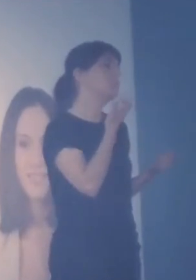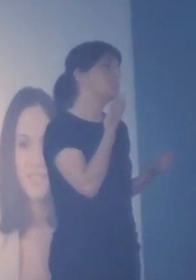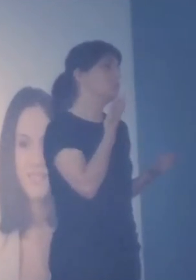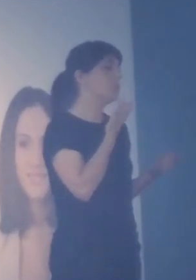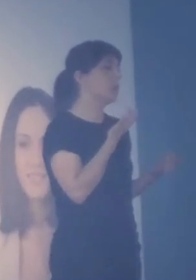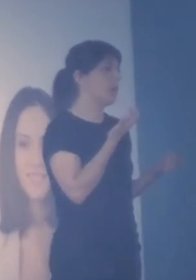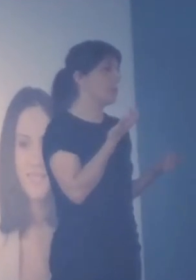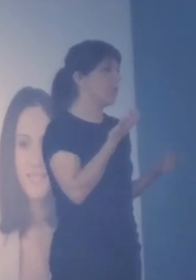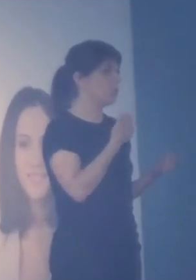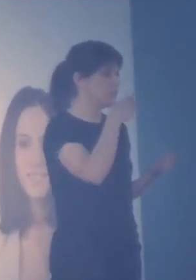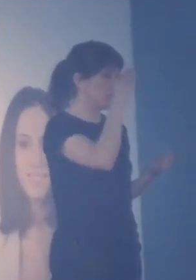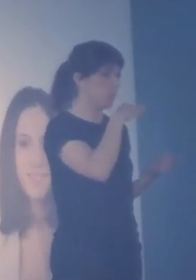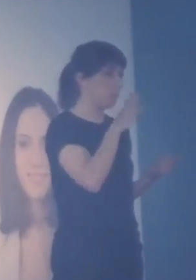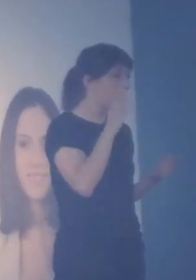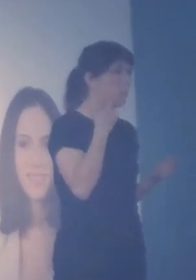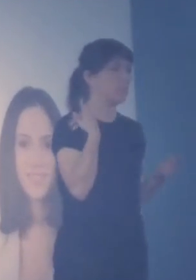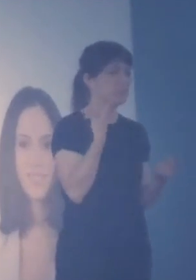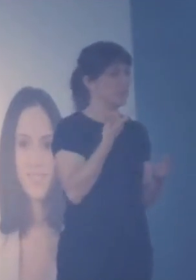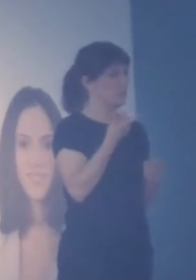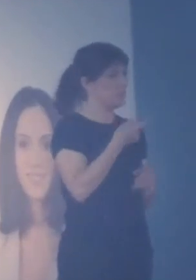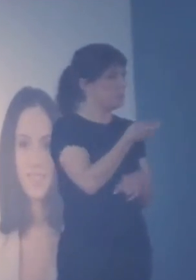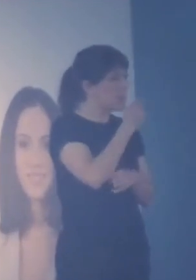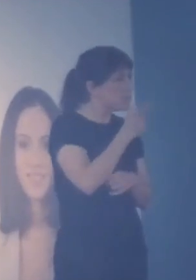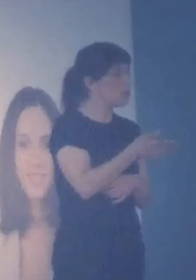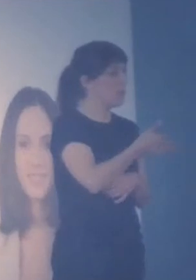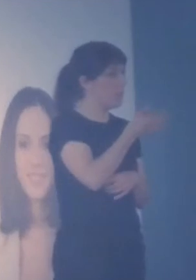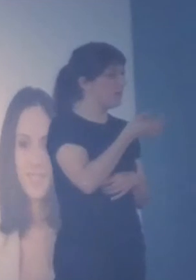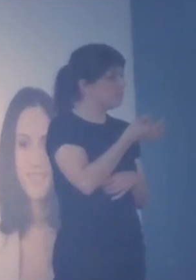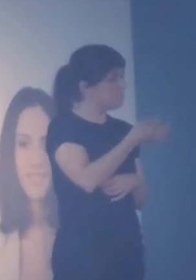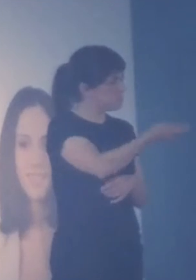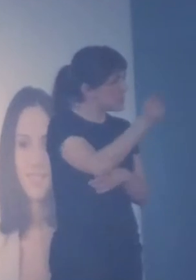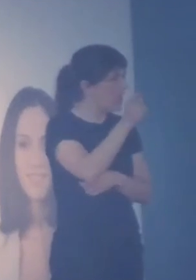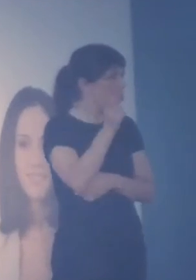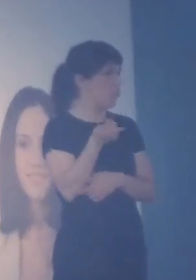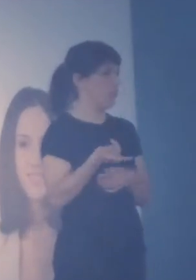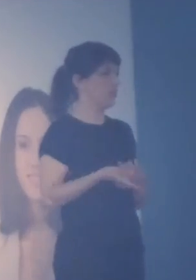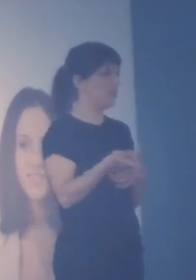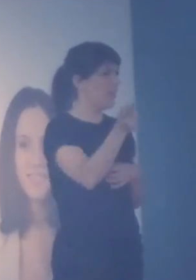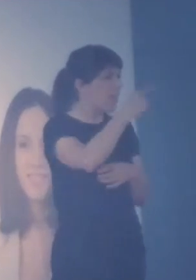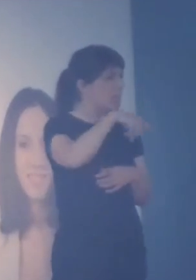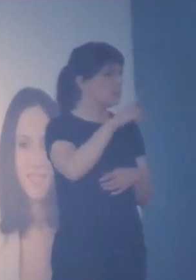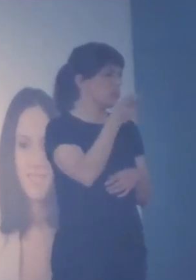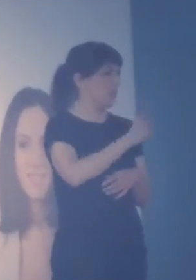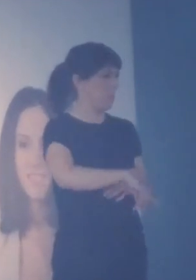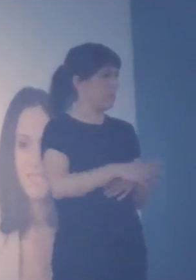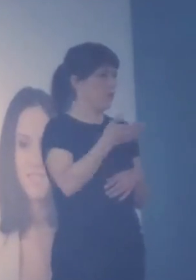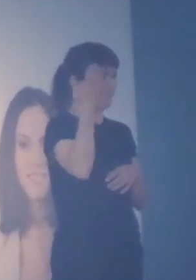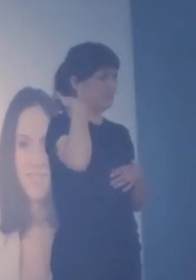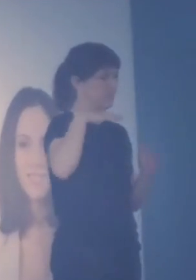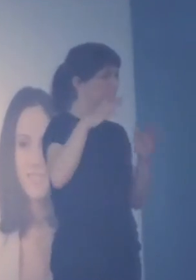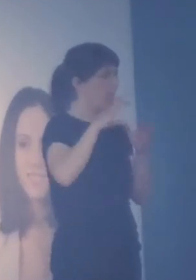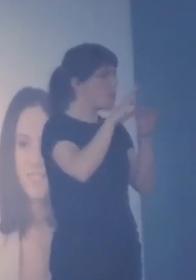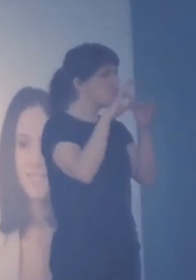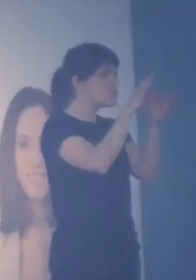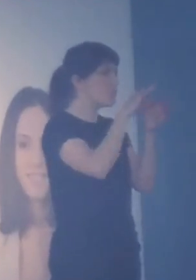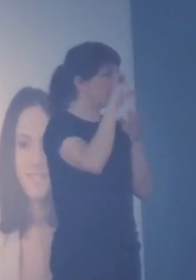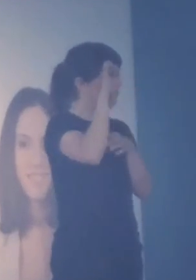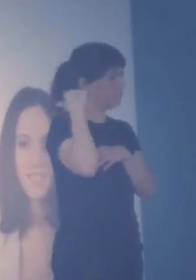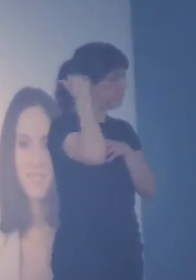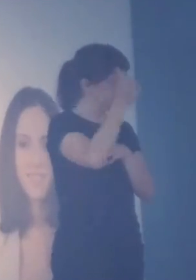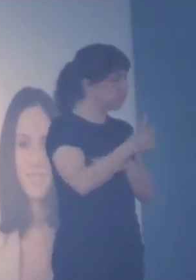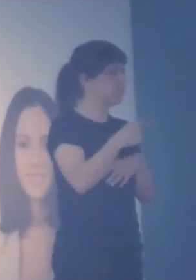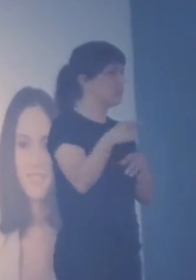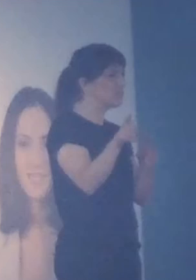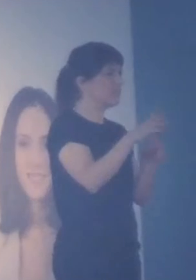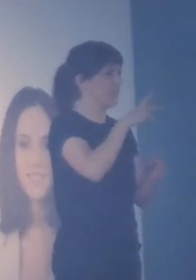navegantes, es un país de marineros, es un país de pescadores, que también fueron castigados por la Unión Europea. Eso sabe